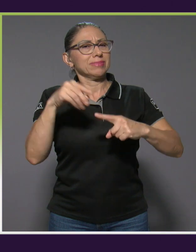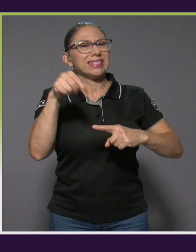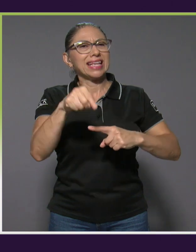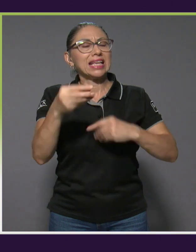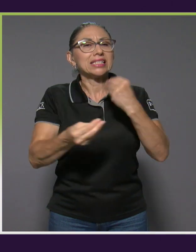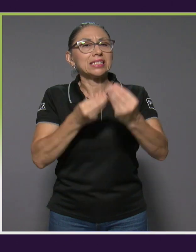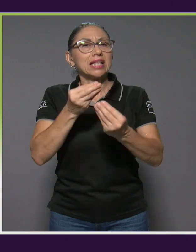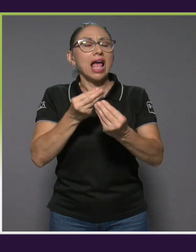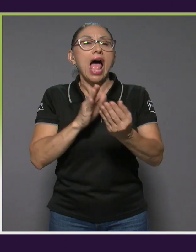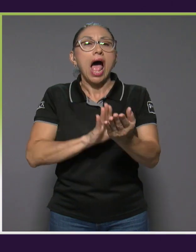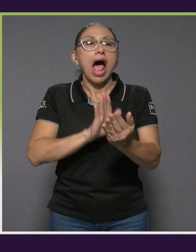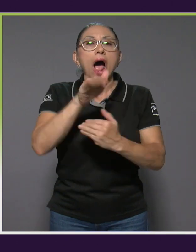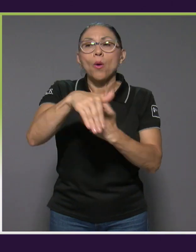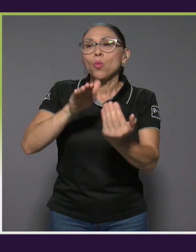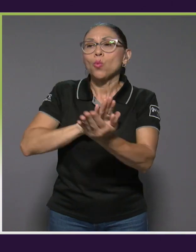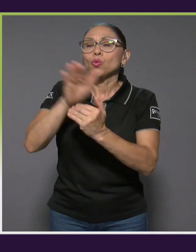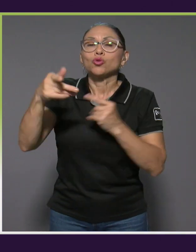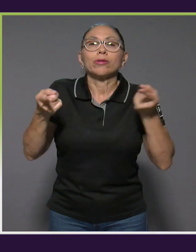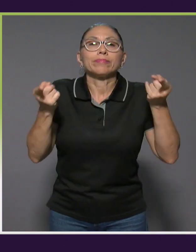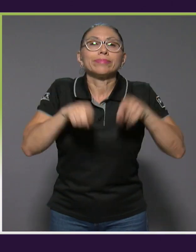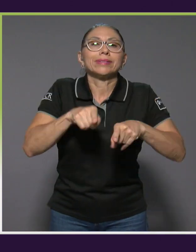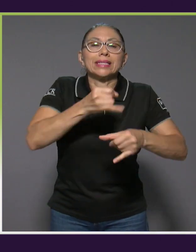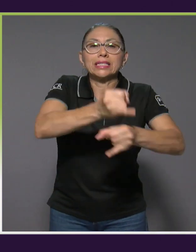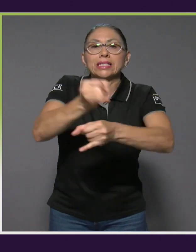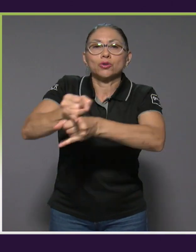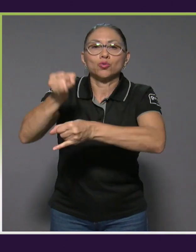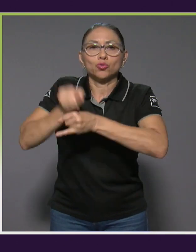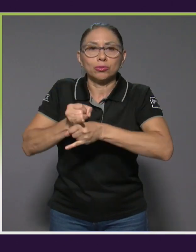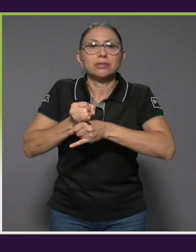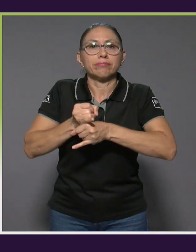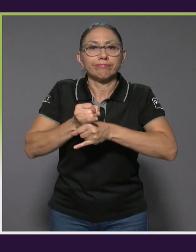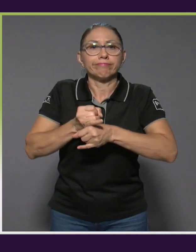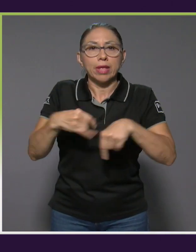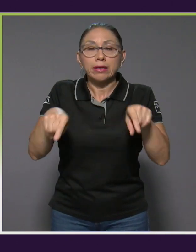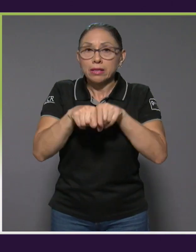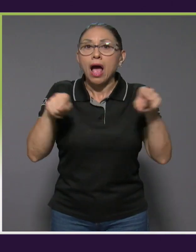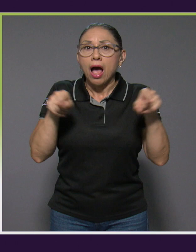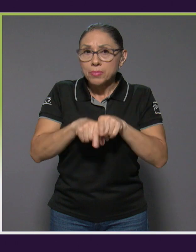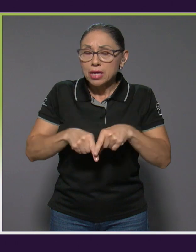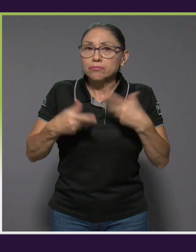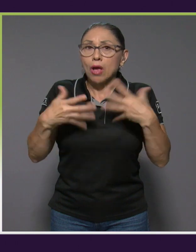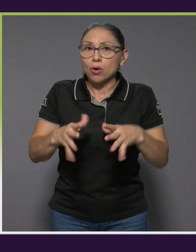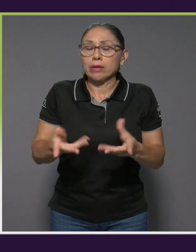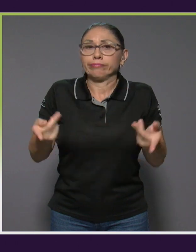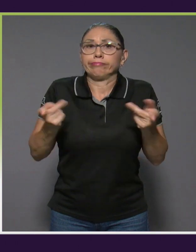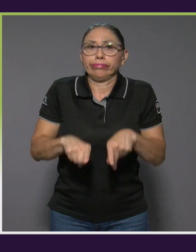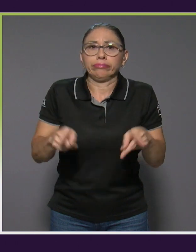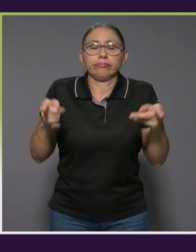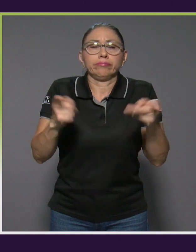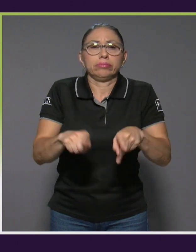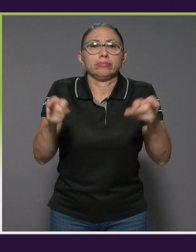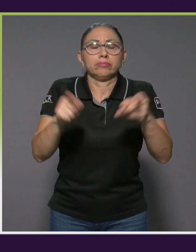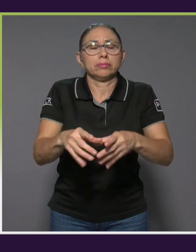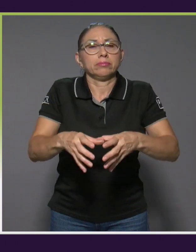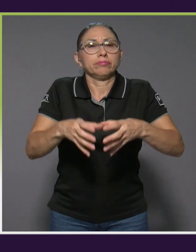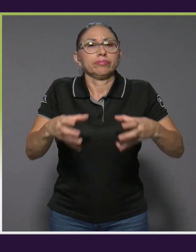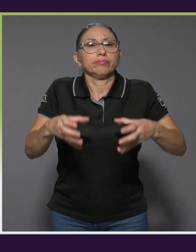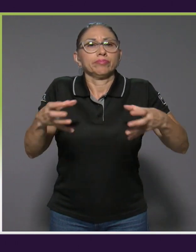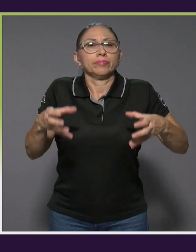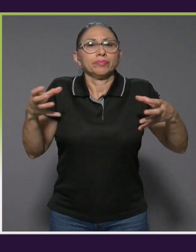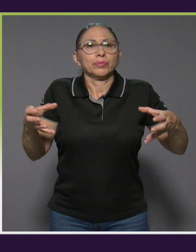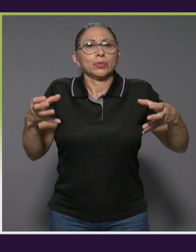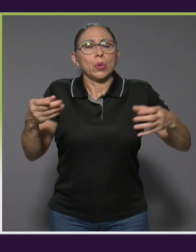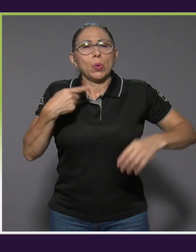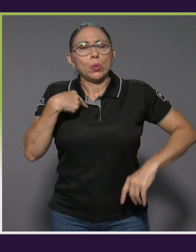abuso institucional, también, que ha venido también incrementándose. Y uno puede interpretar que ese